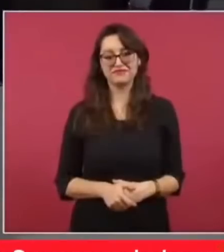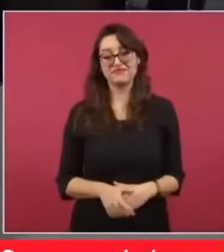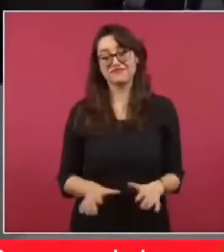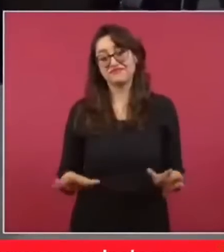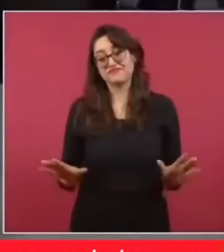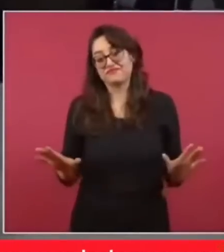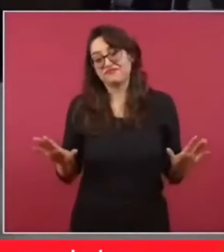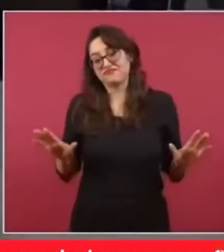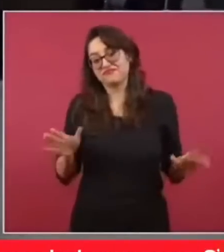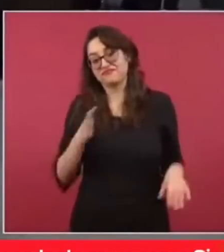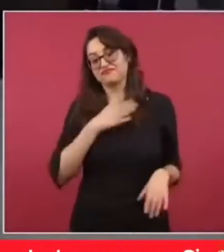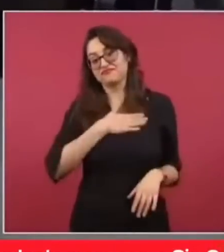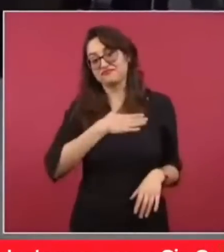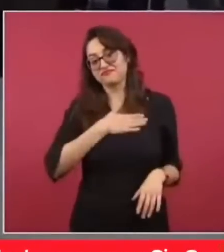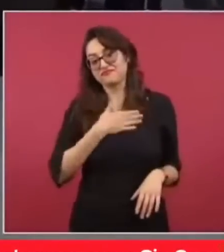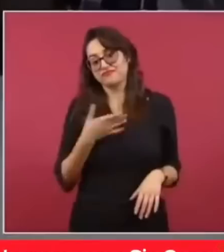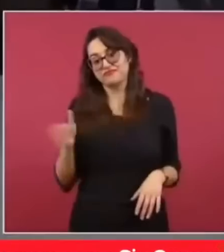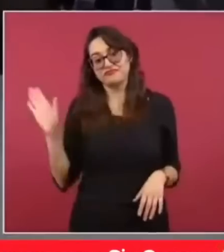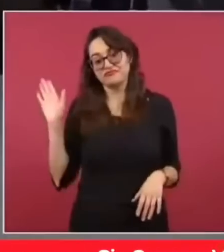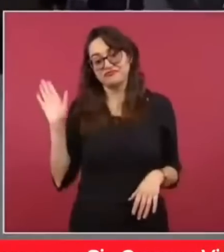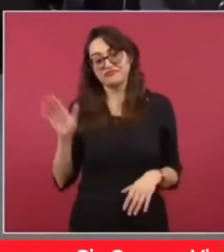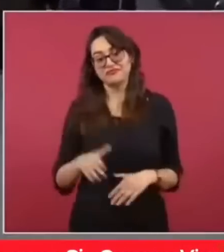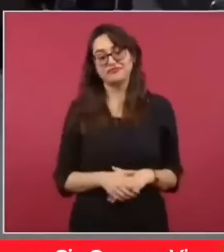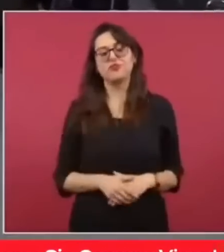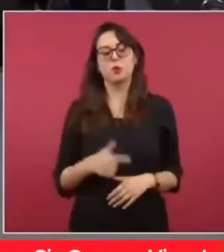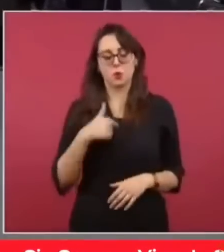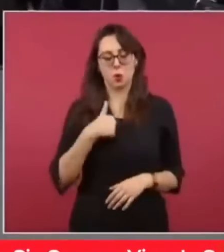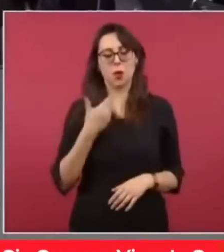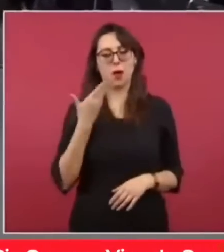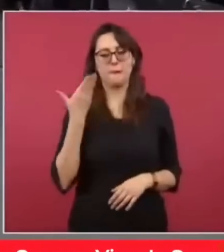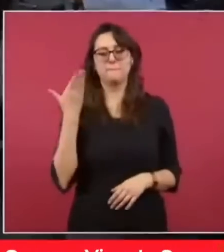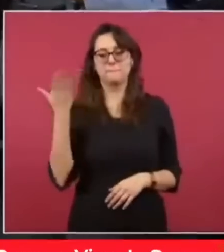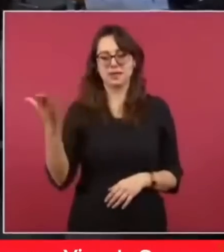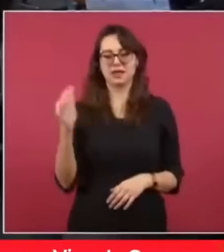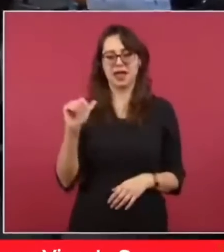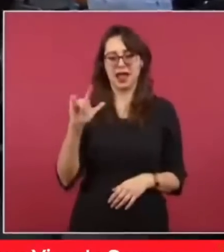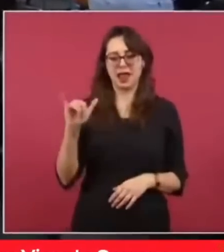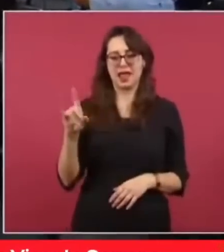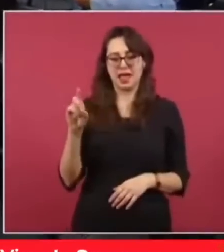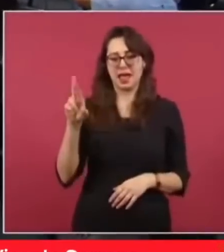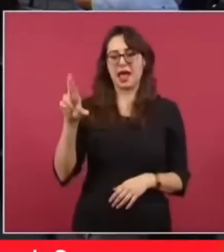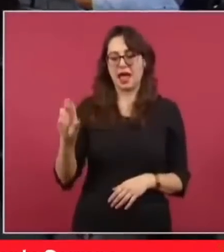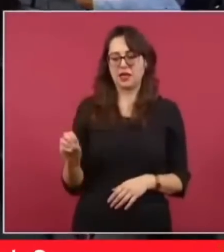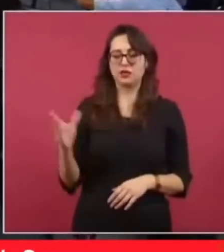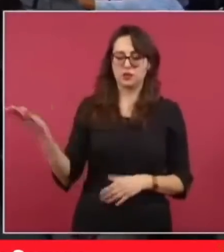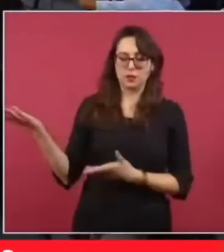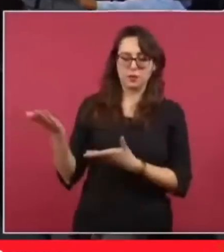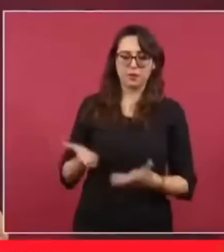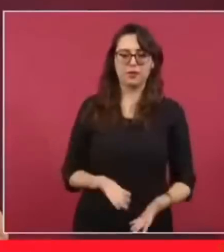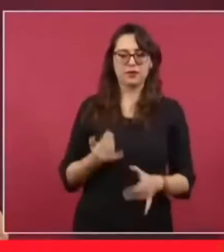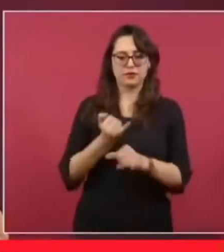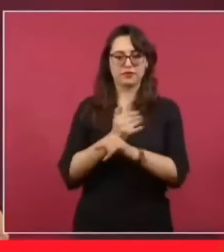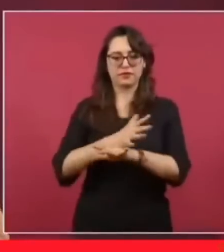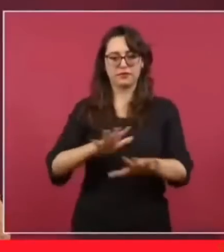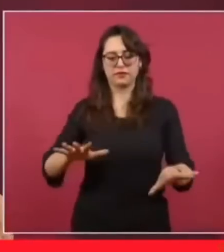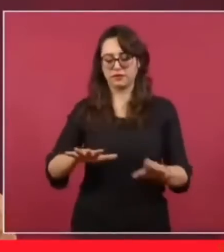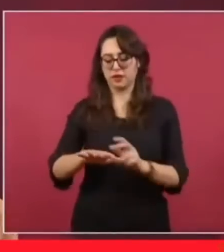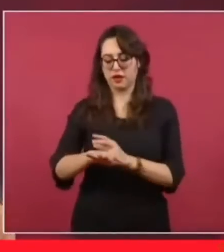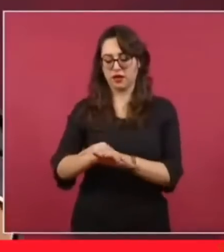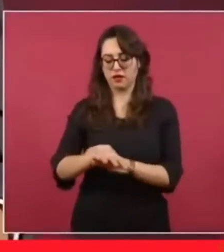Pero bueno, vamos a pedirle a Alejandro, pero tenía ganas de hablar sobre el